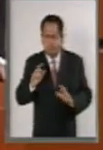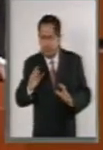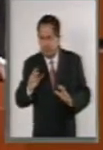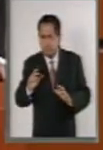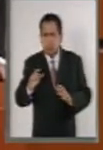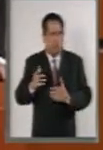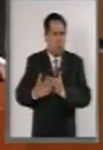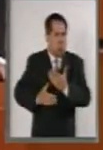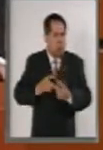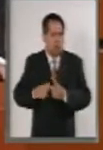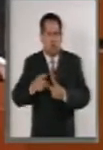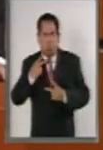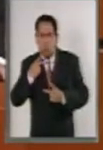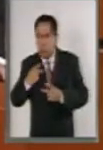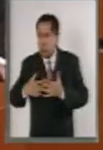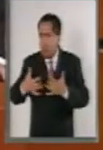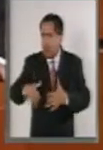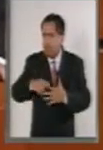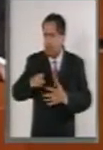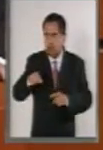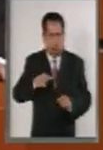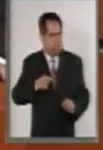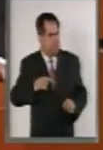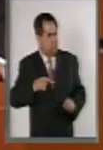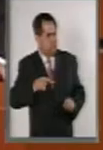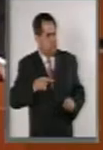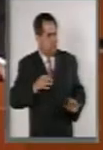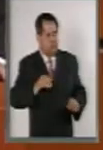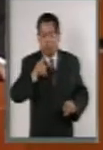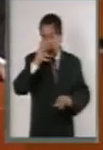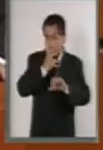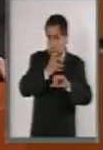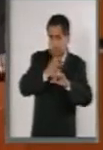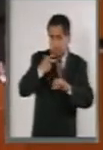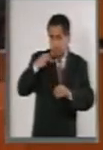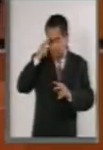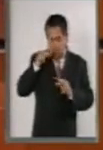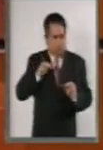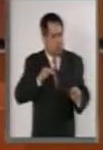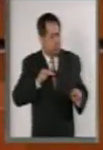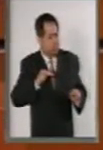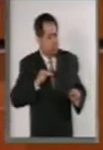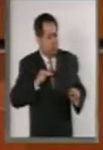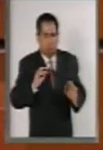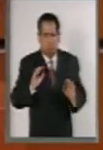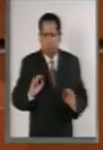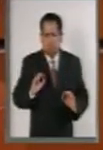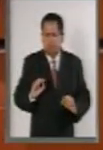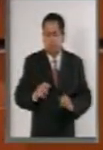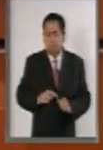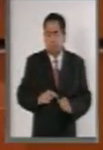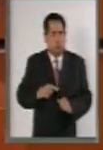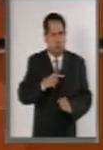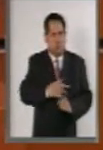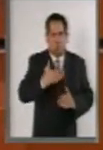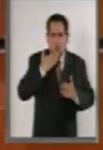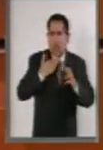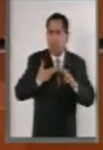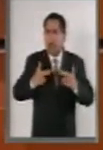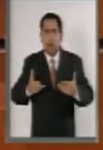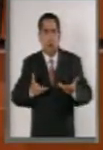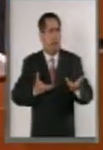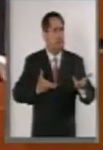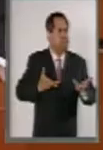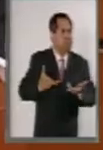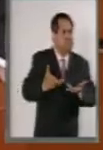sectores comerciales, empresariales, en Estados Unidos y en nuestro país, que tiene las relaciones para poder